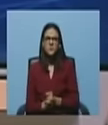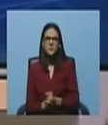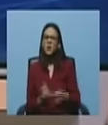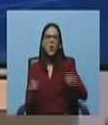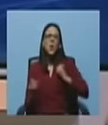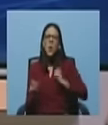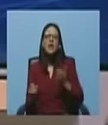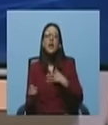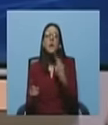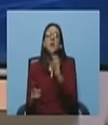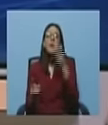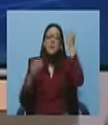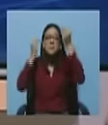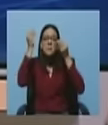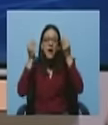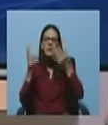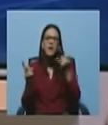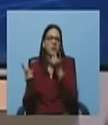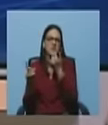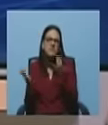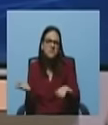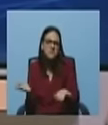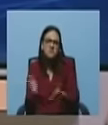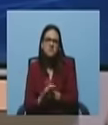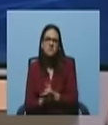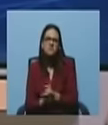Cualquiera pudiera pensar que